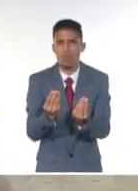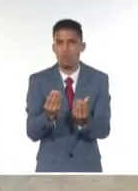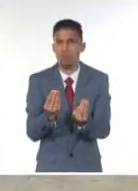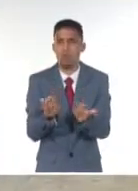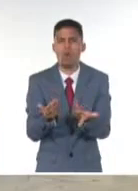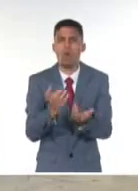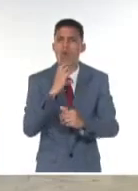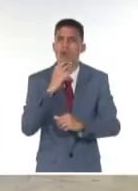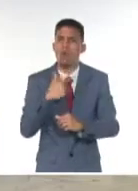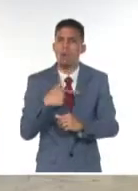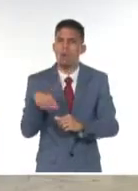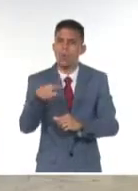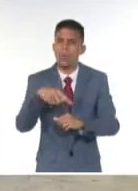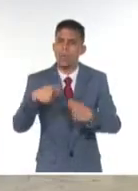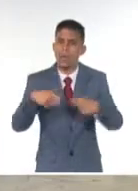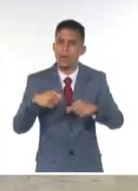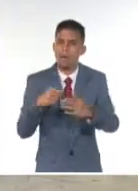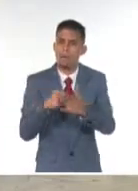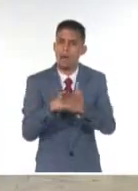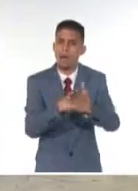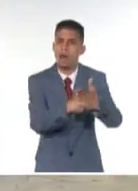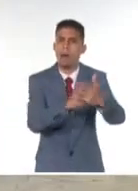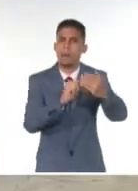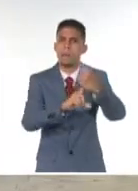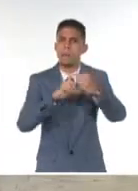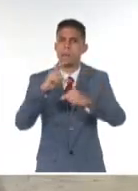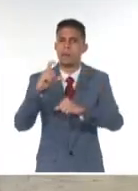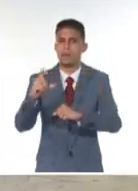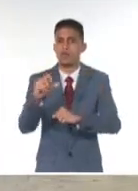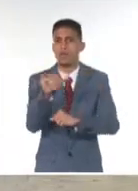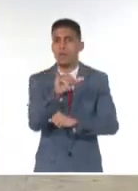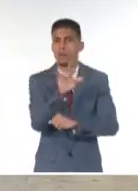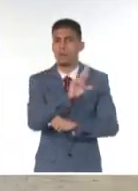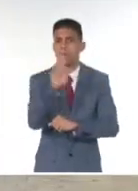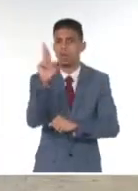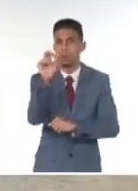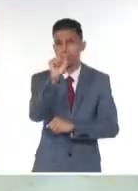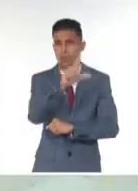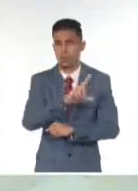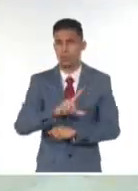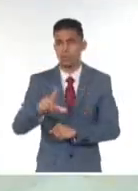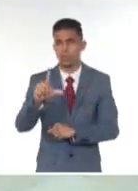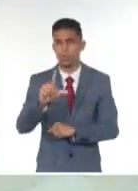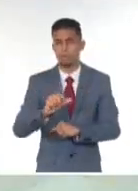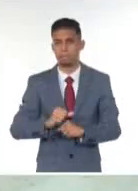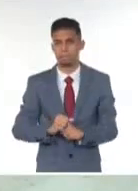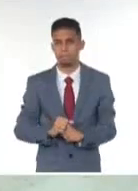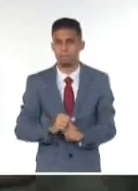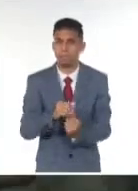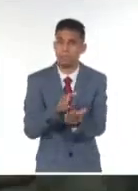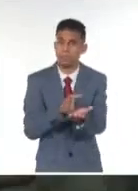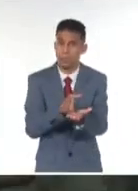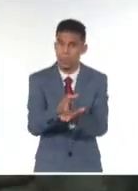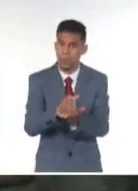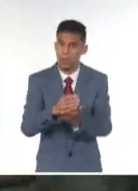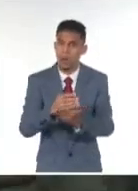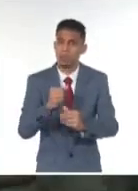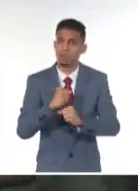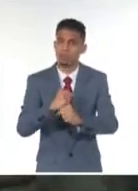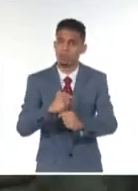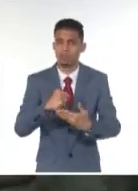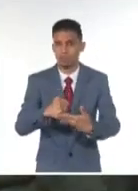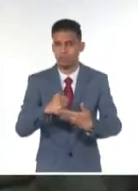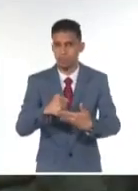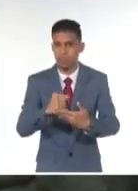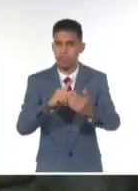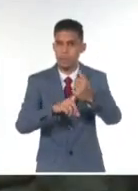llevar adelante la vía y había de hecho la revolución socialista que construimos entre todos. Continuar consolidando la labor del Partido